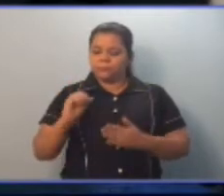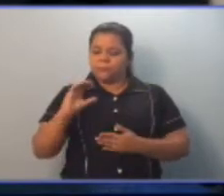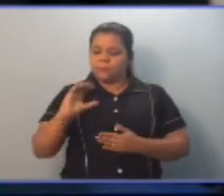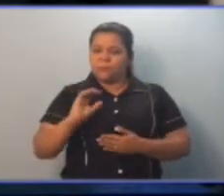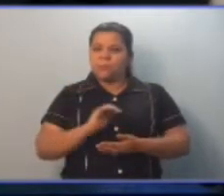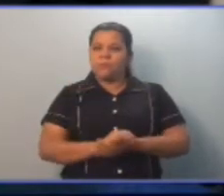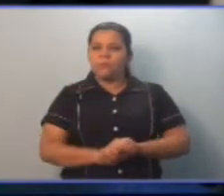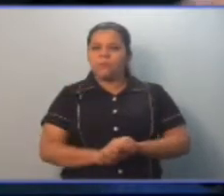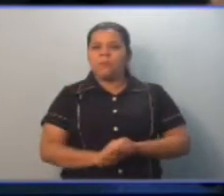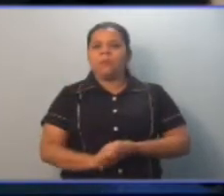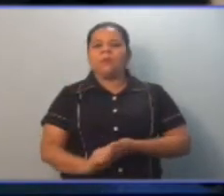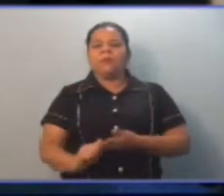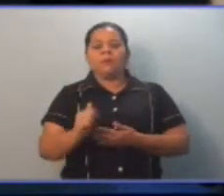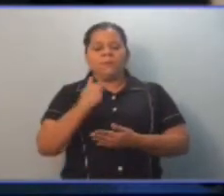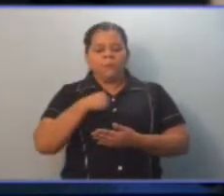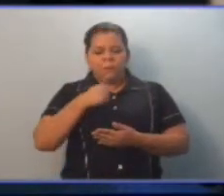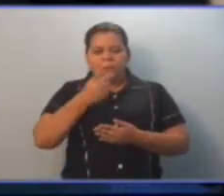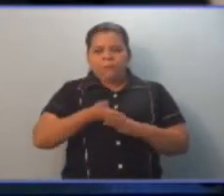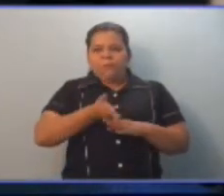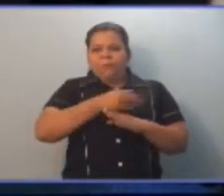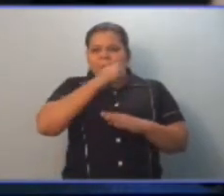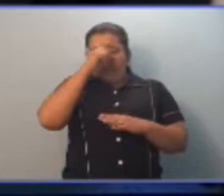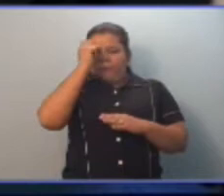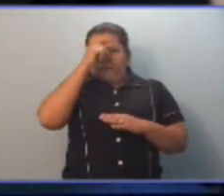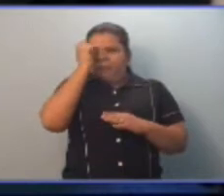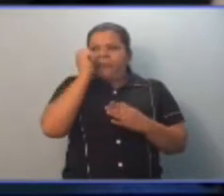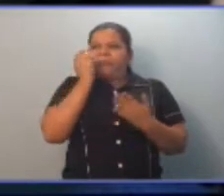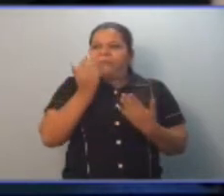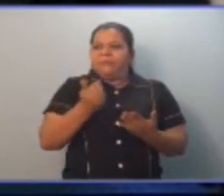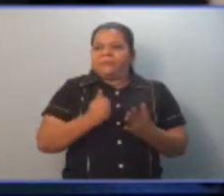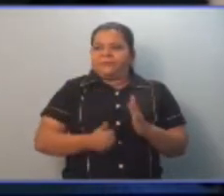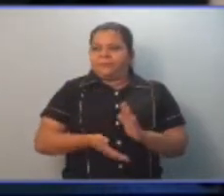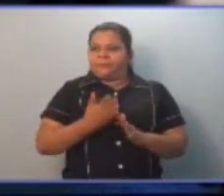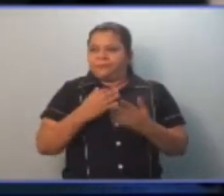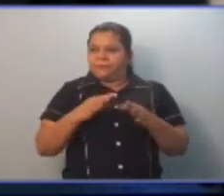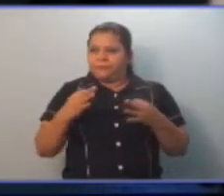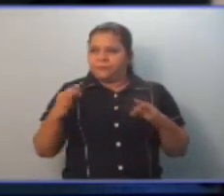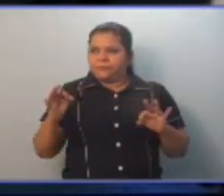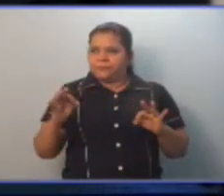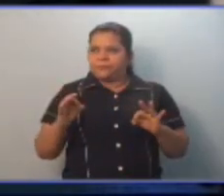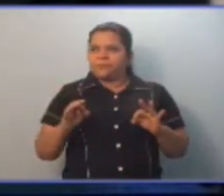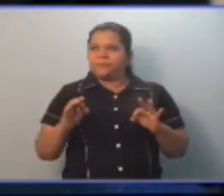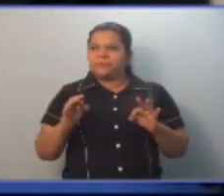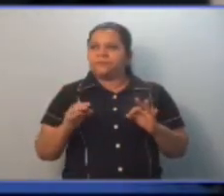Y me tomé el trabajo incluso de